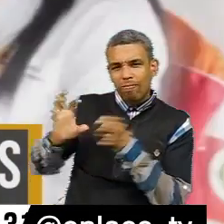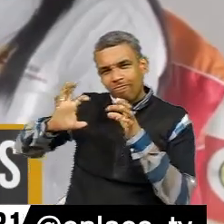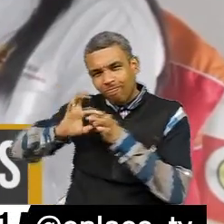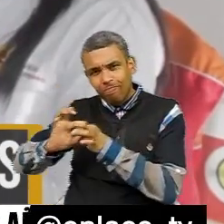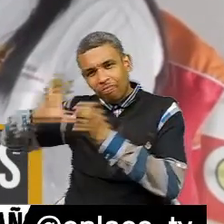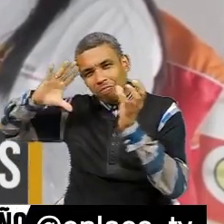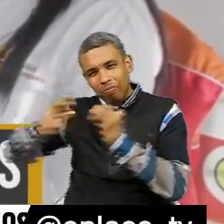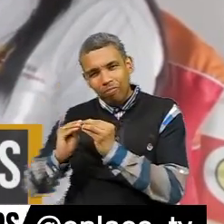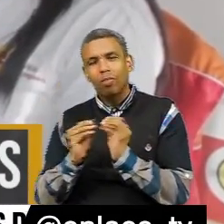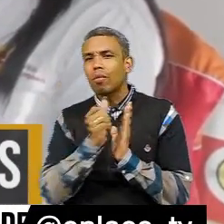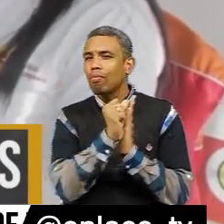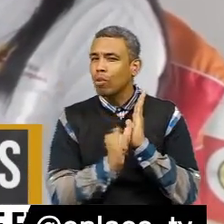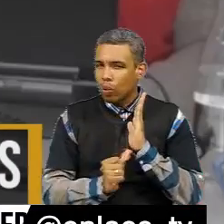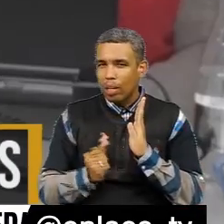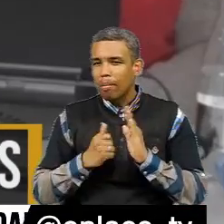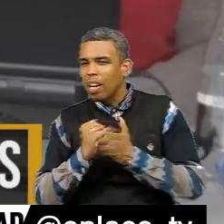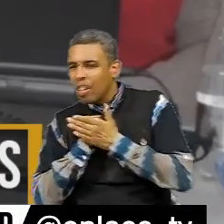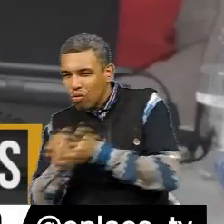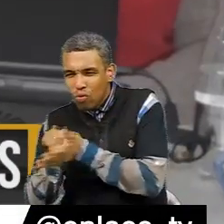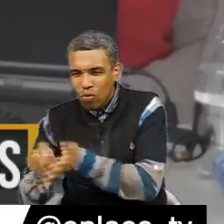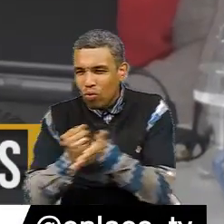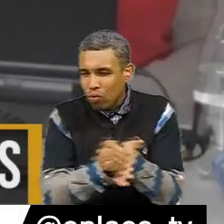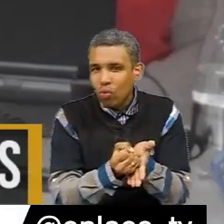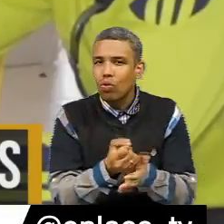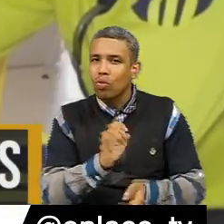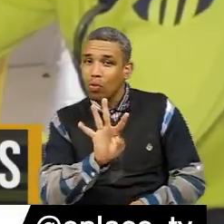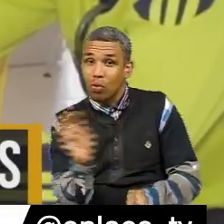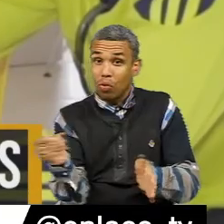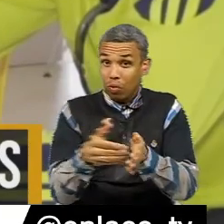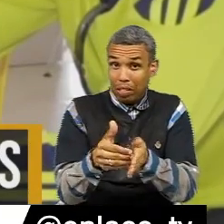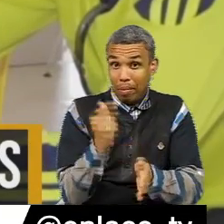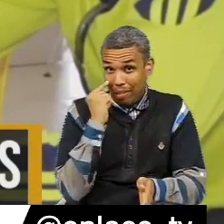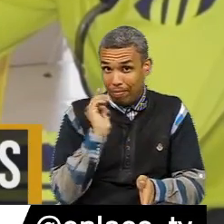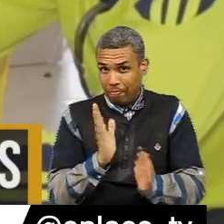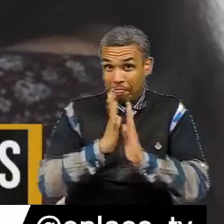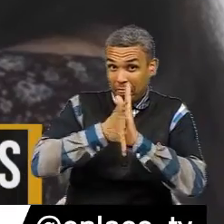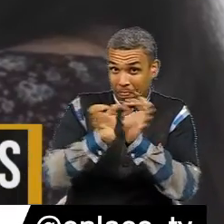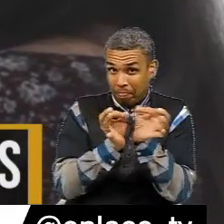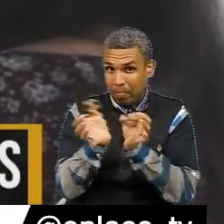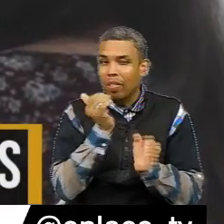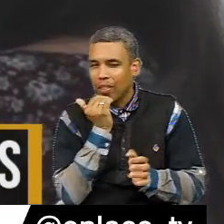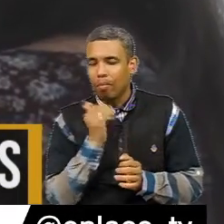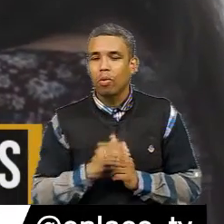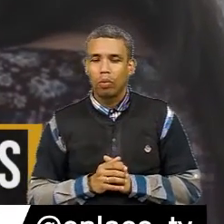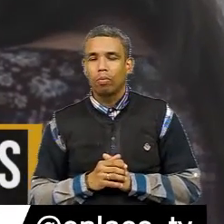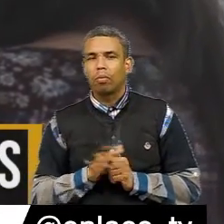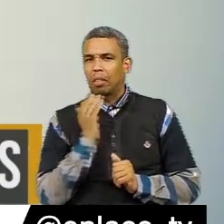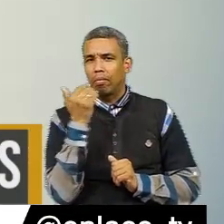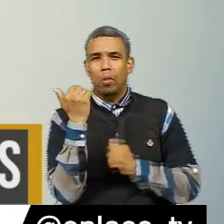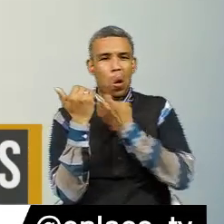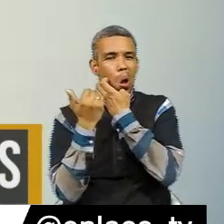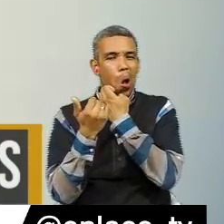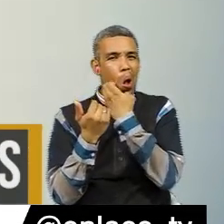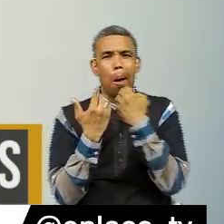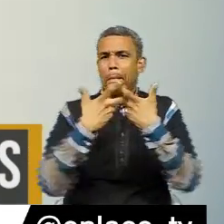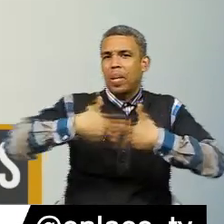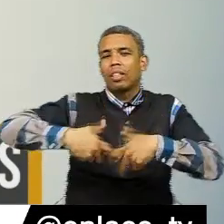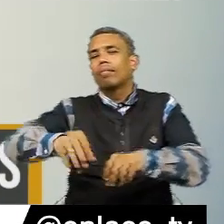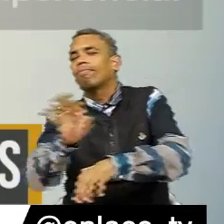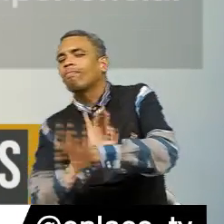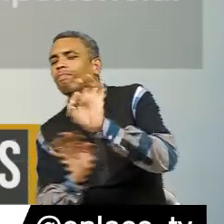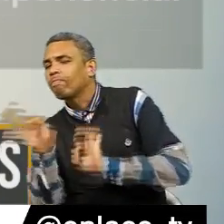La Agencia Nacional de Empleo subsidia en un 50% el salario de un trabajador contratado a través de este programa. Por ejemplo, en el caso